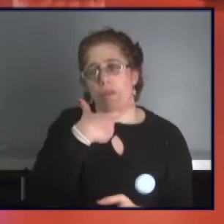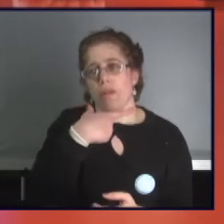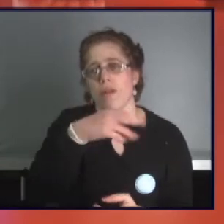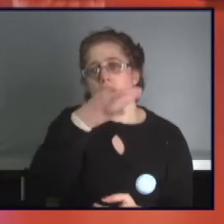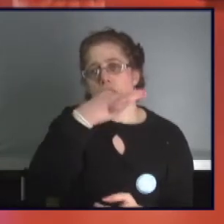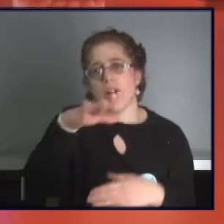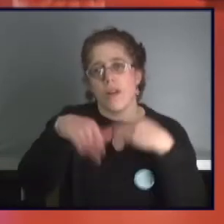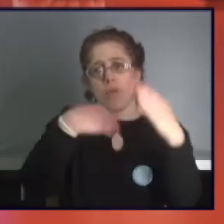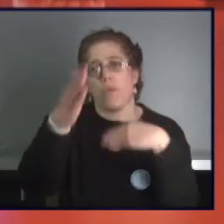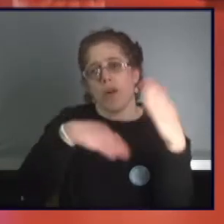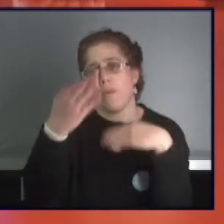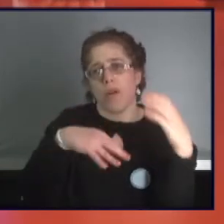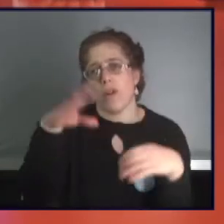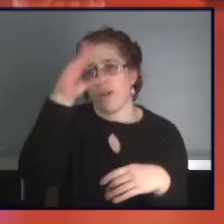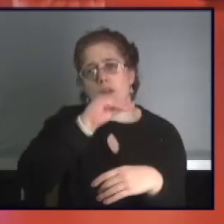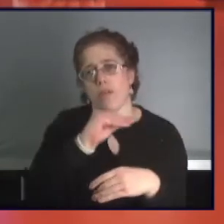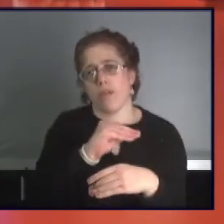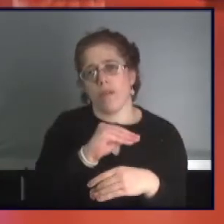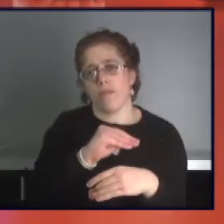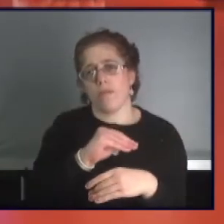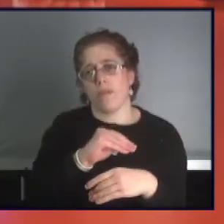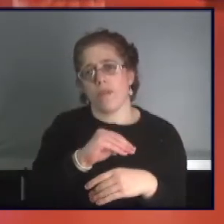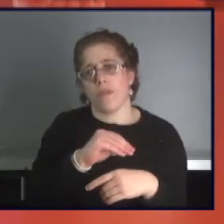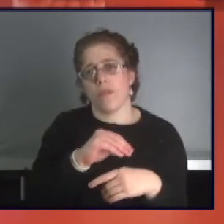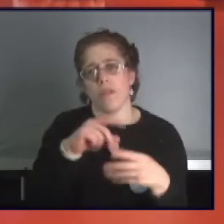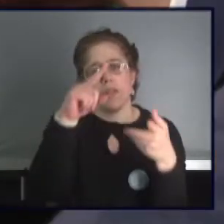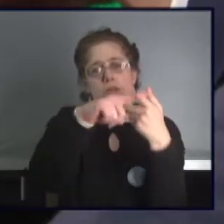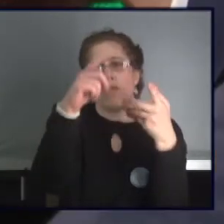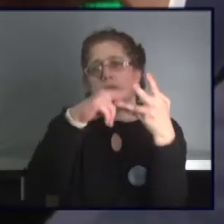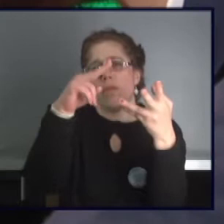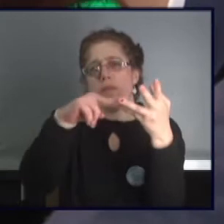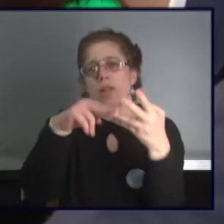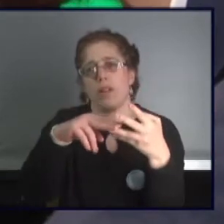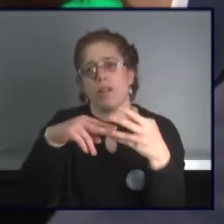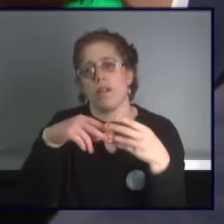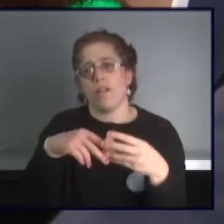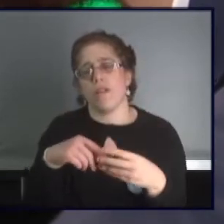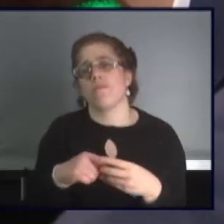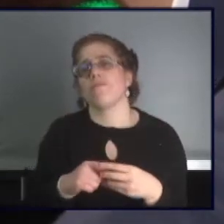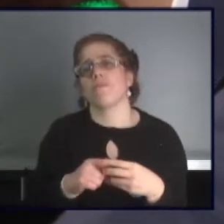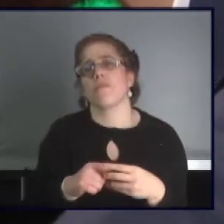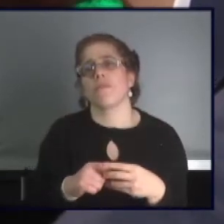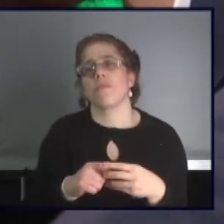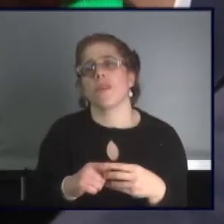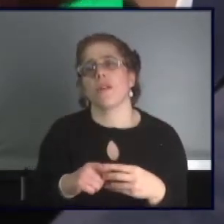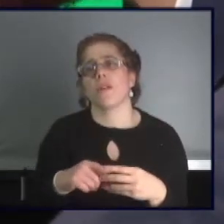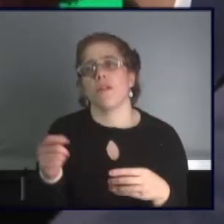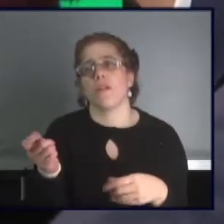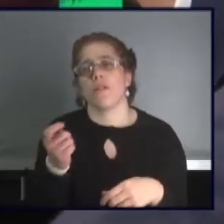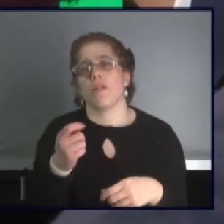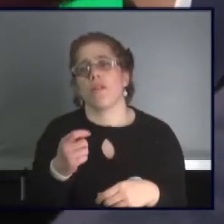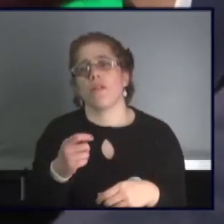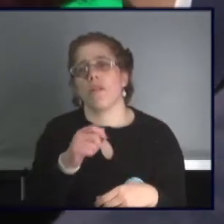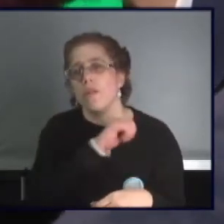juego clandestino etcétera etcétera y la única forma de sostener todos los negocios ilegales es con